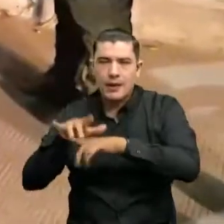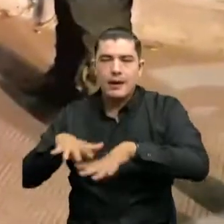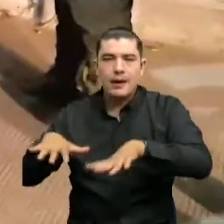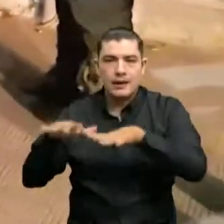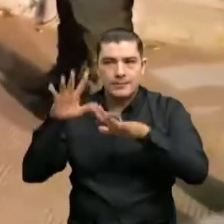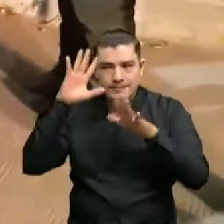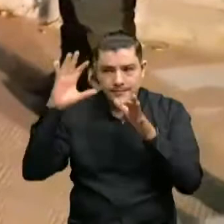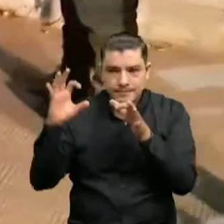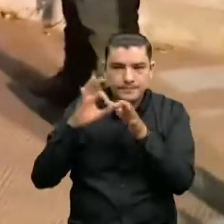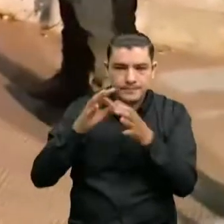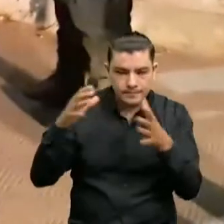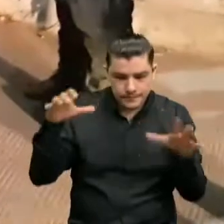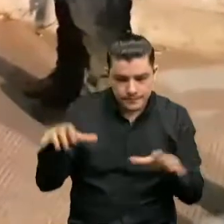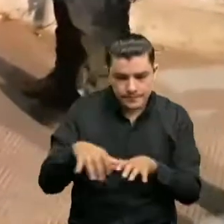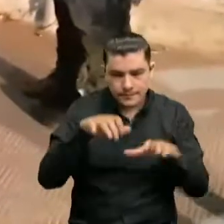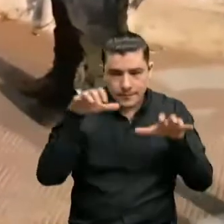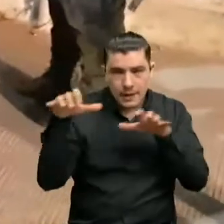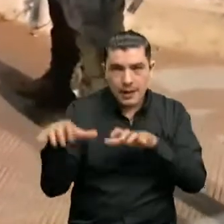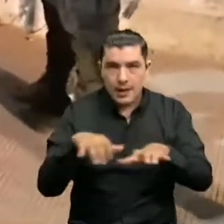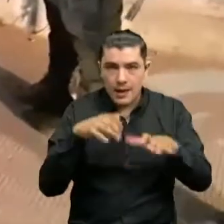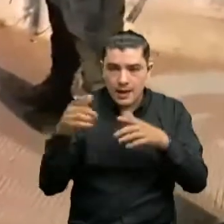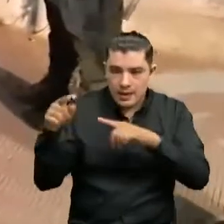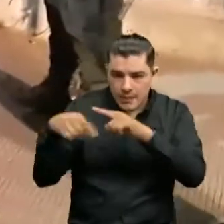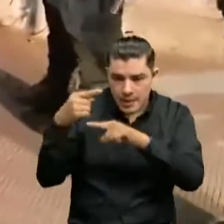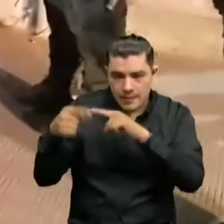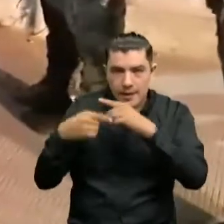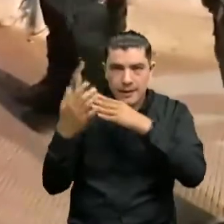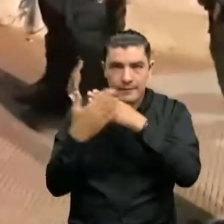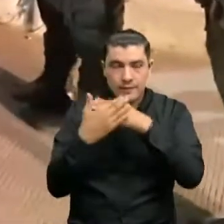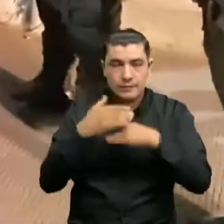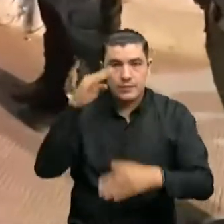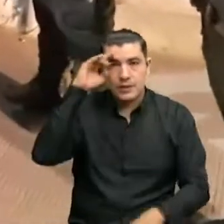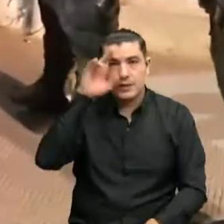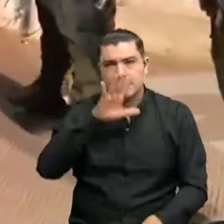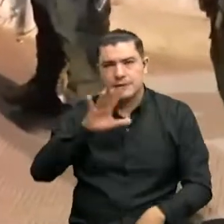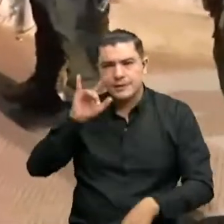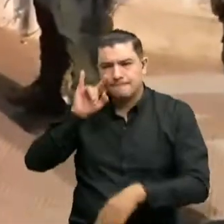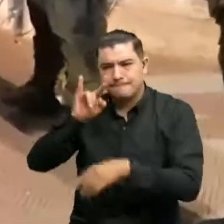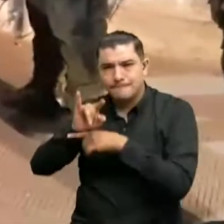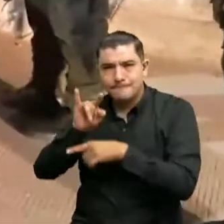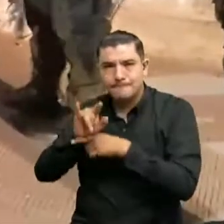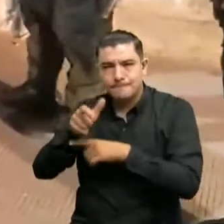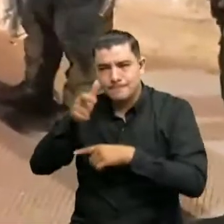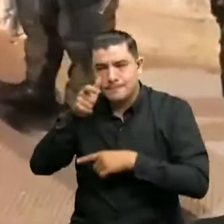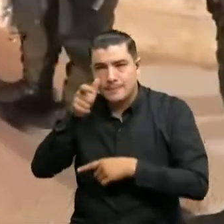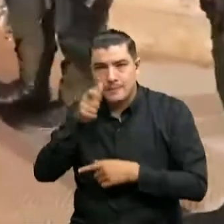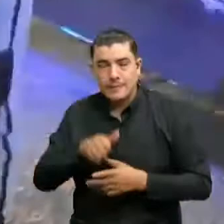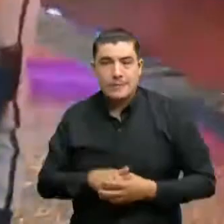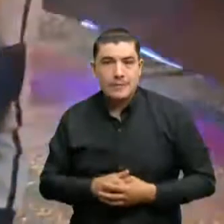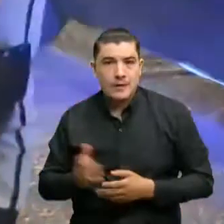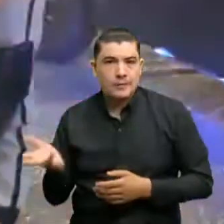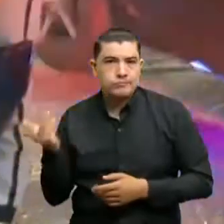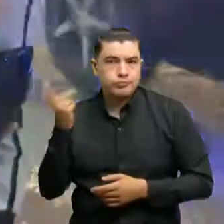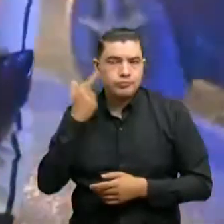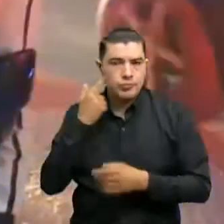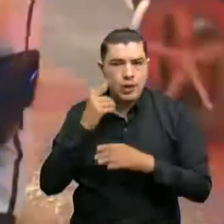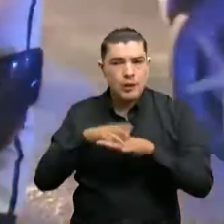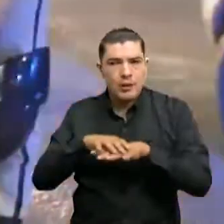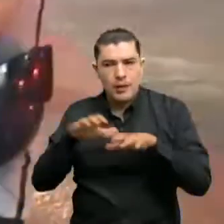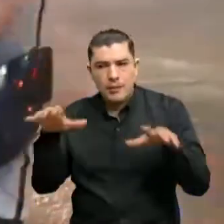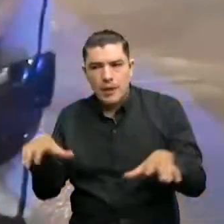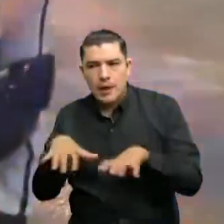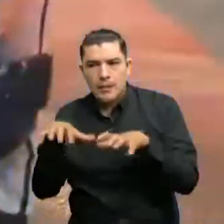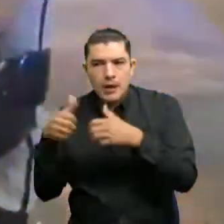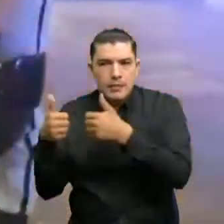actividad y le hacemos seguimiento en la medida que uno escucha si las cosas están haciendo bien o se están haciendo